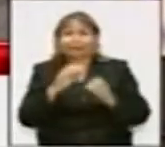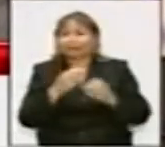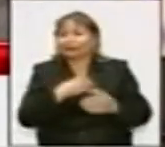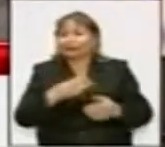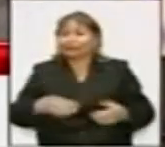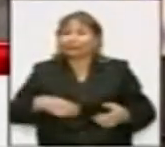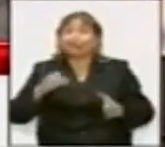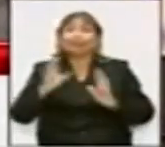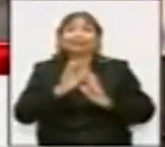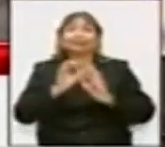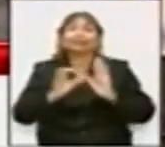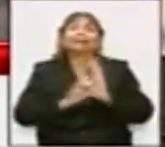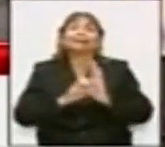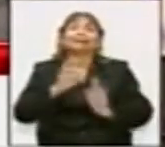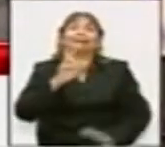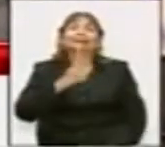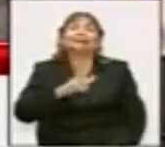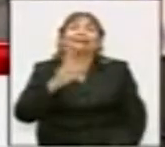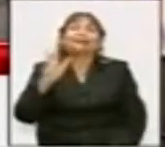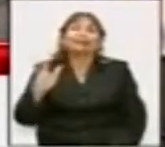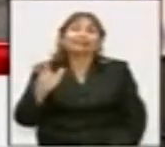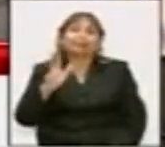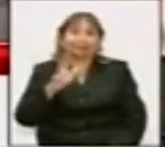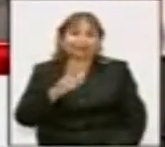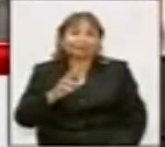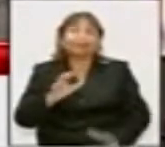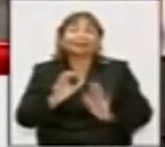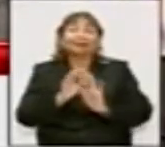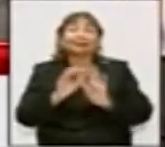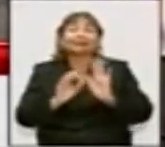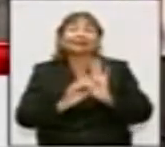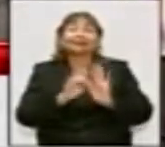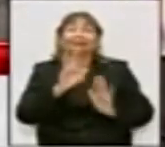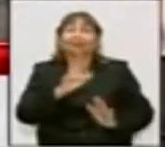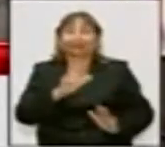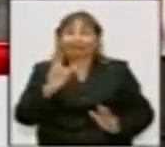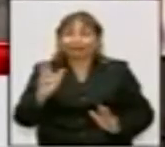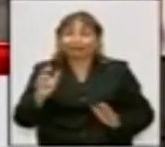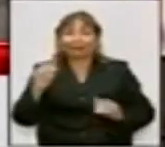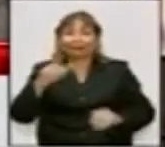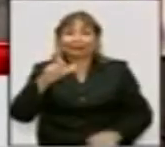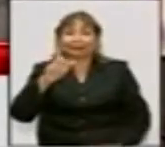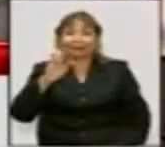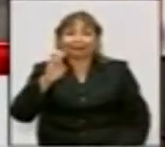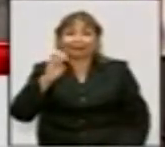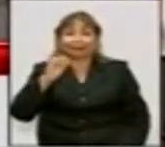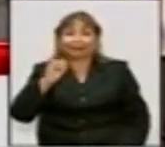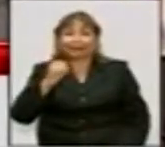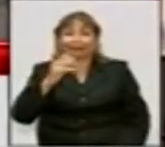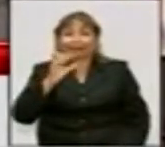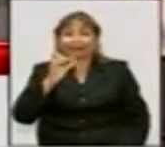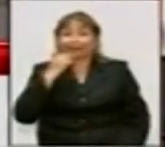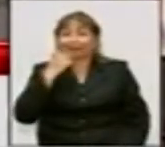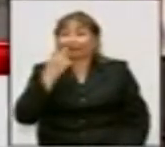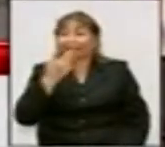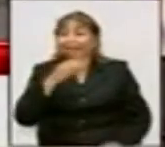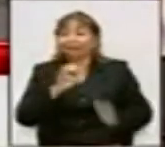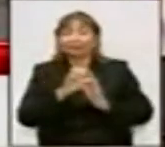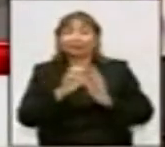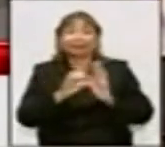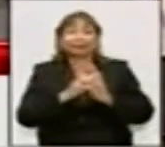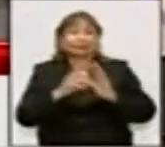viene de la constitución del 33 porque la constitución del 33 cuando cayó leía se aprobó una constitución